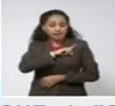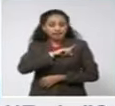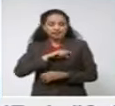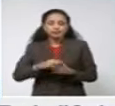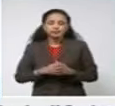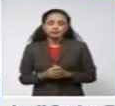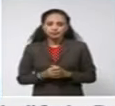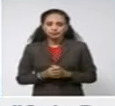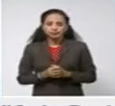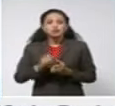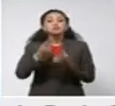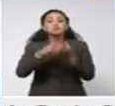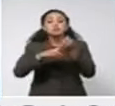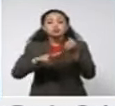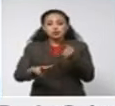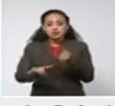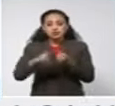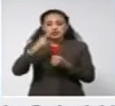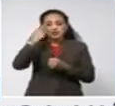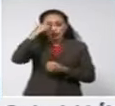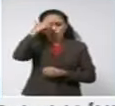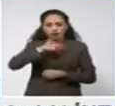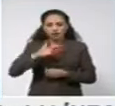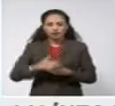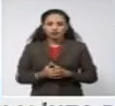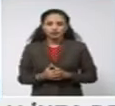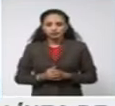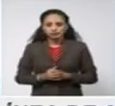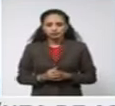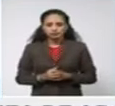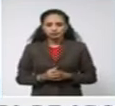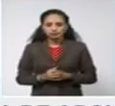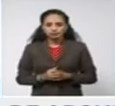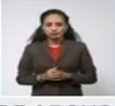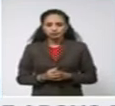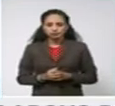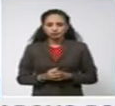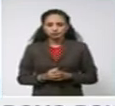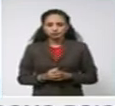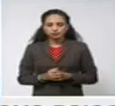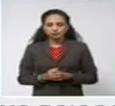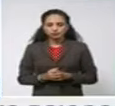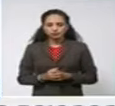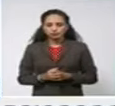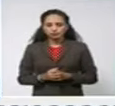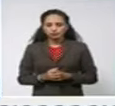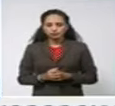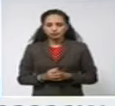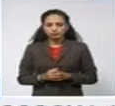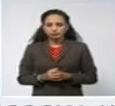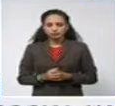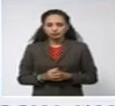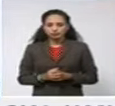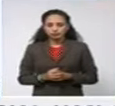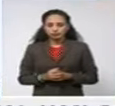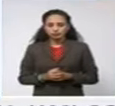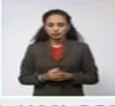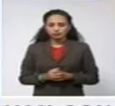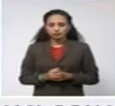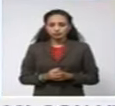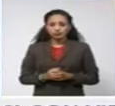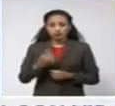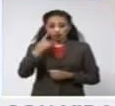en la provincia de Ciego de Ávila. Que si me ayuda, hiciéramos reflejar el mapa